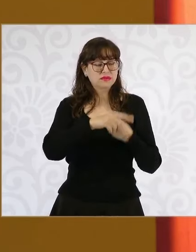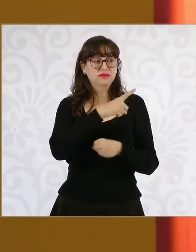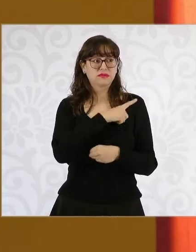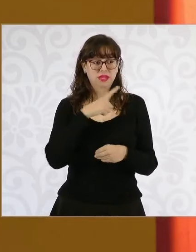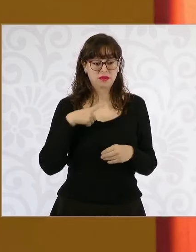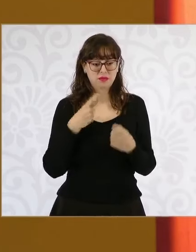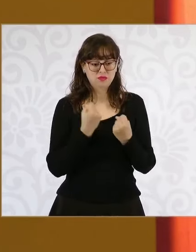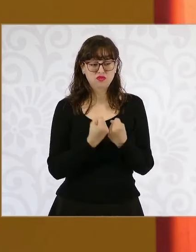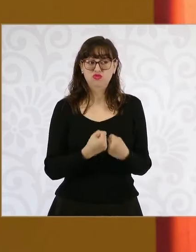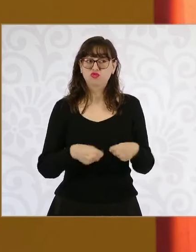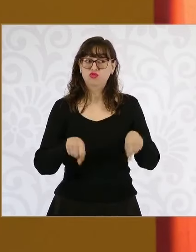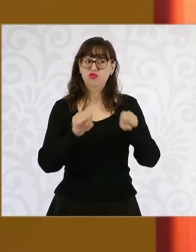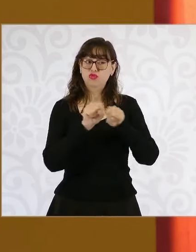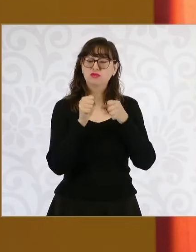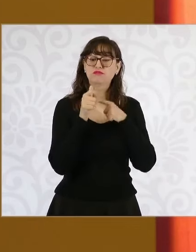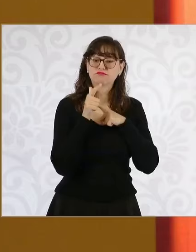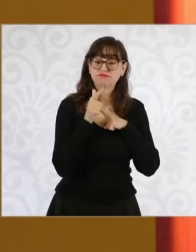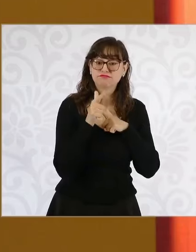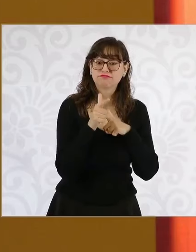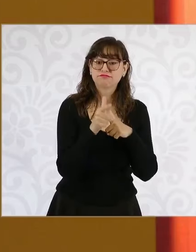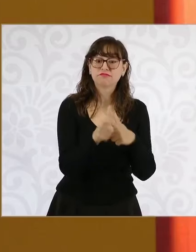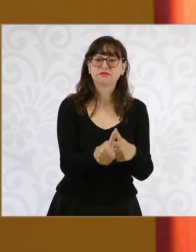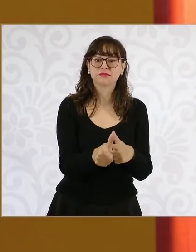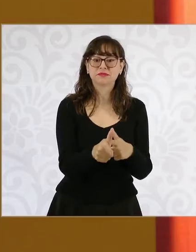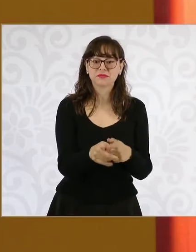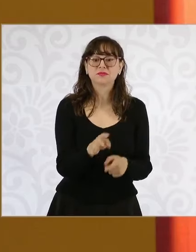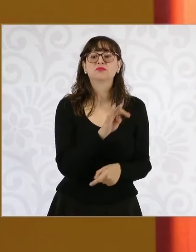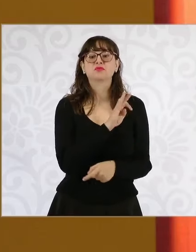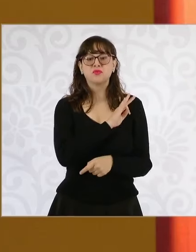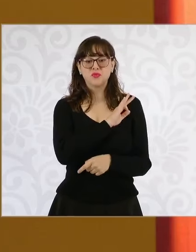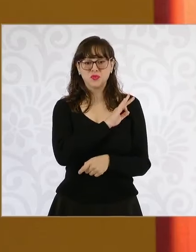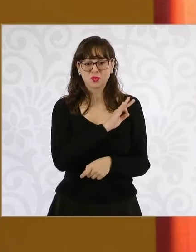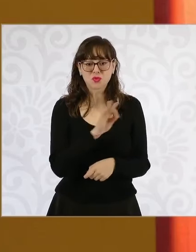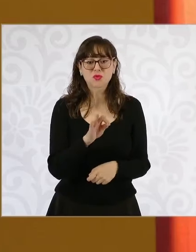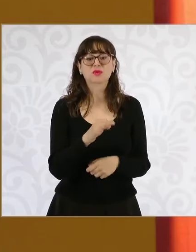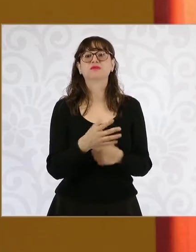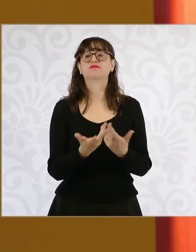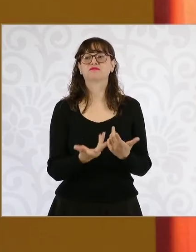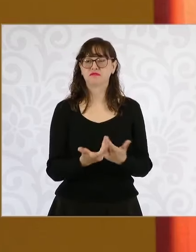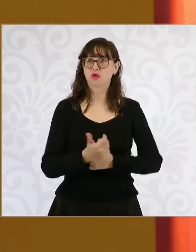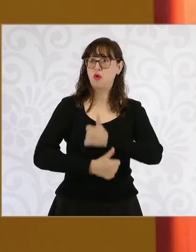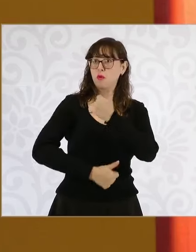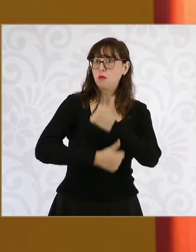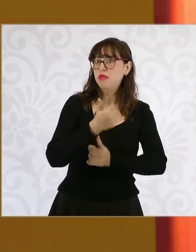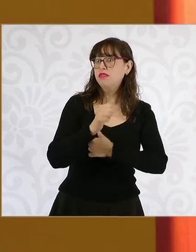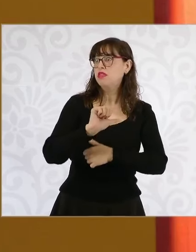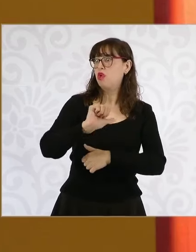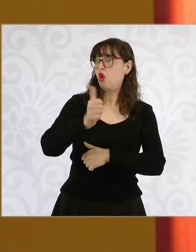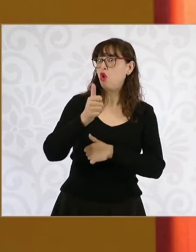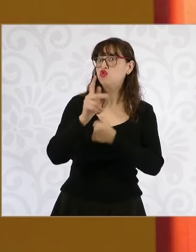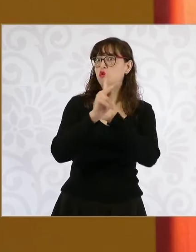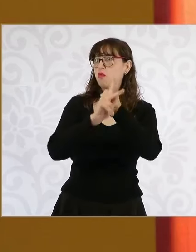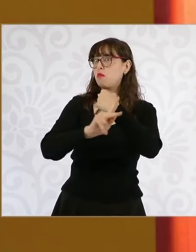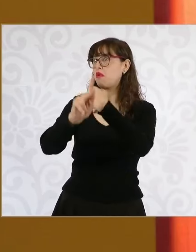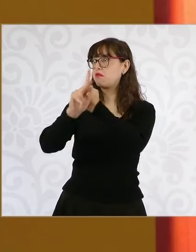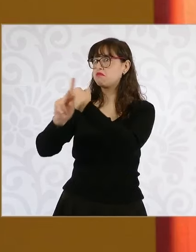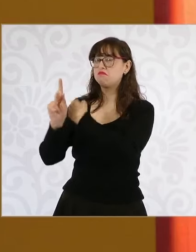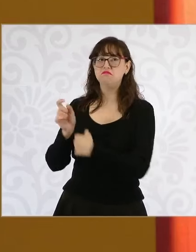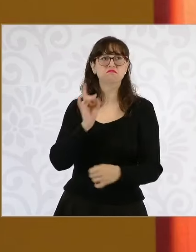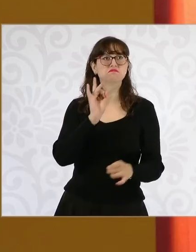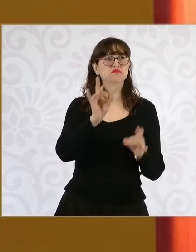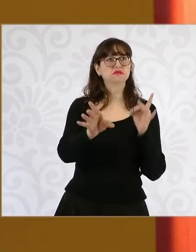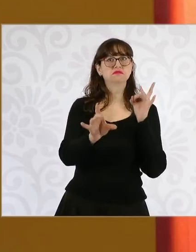transmitiremos por este medio. Así podemos seguir siendo más competitivos frente a otros bloques económicos.